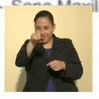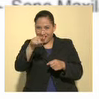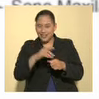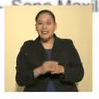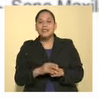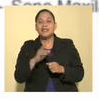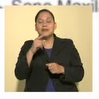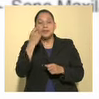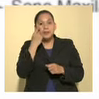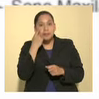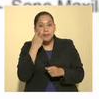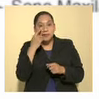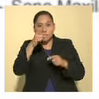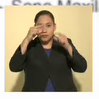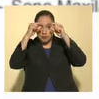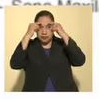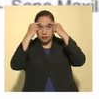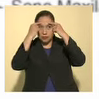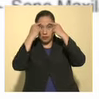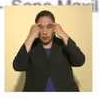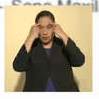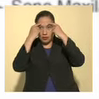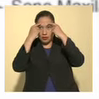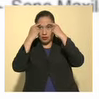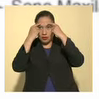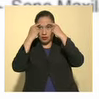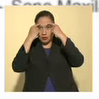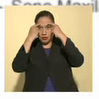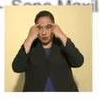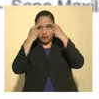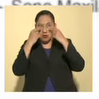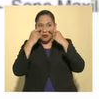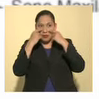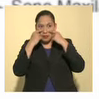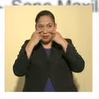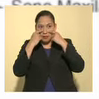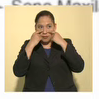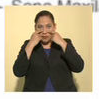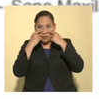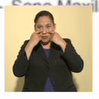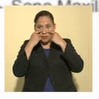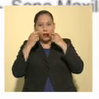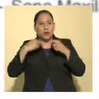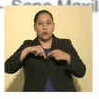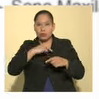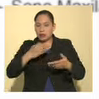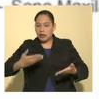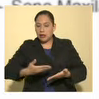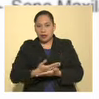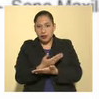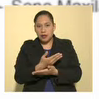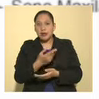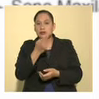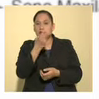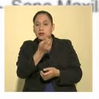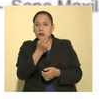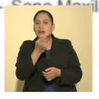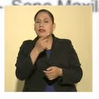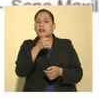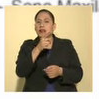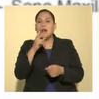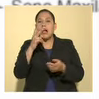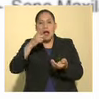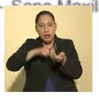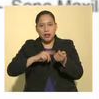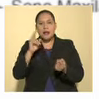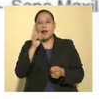Uh-huh. Fíjate que lo que son particularmente los etmoidales y maxilares, uh-huh, nacemos con ellos y se empiezan, tienen